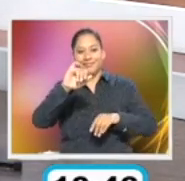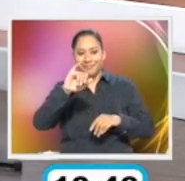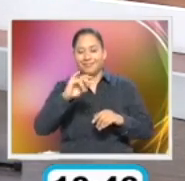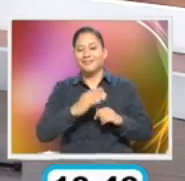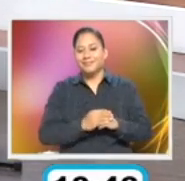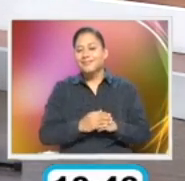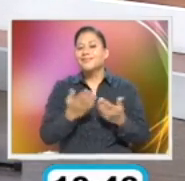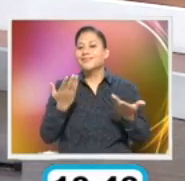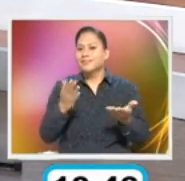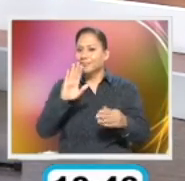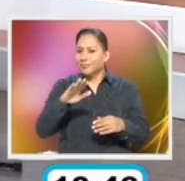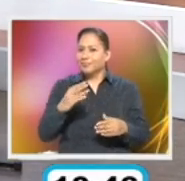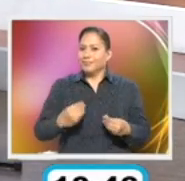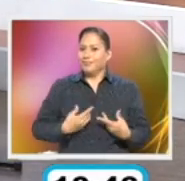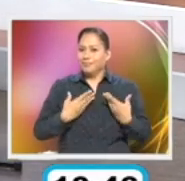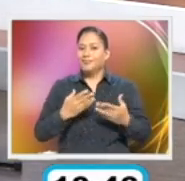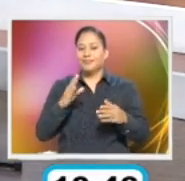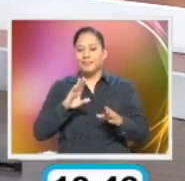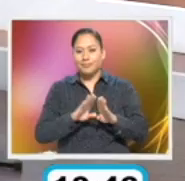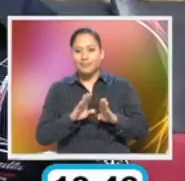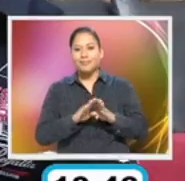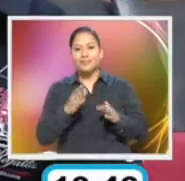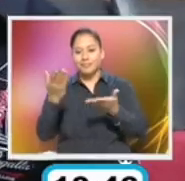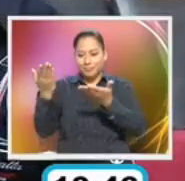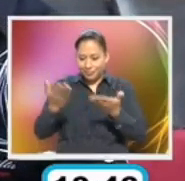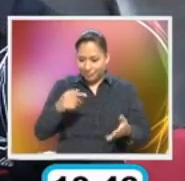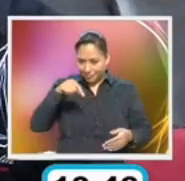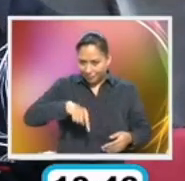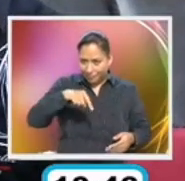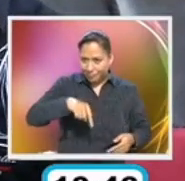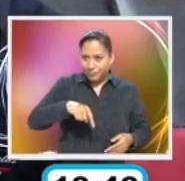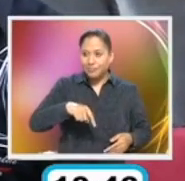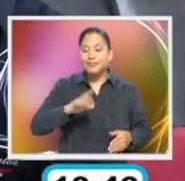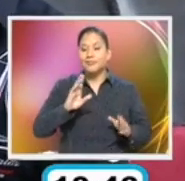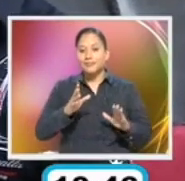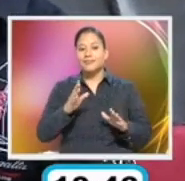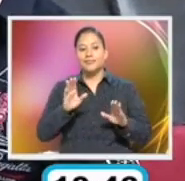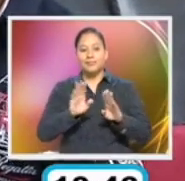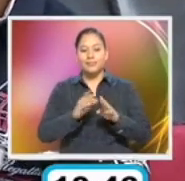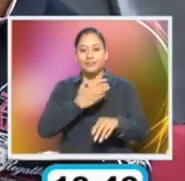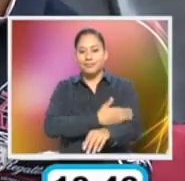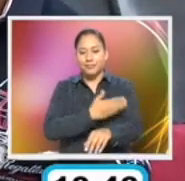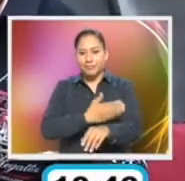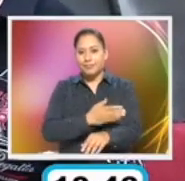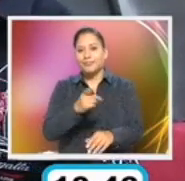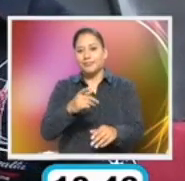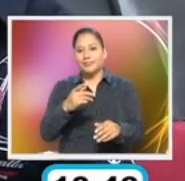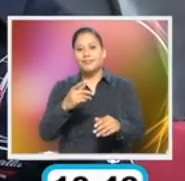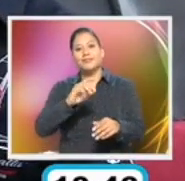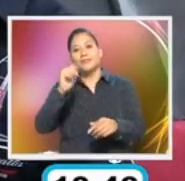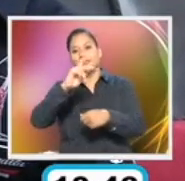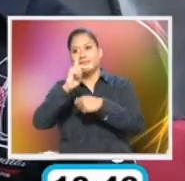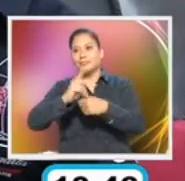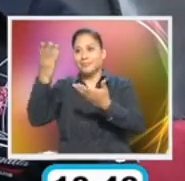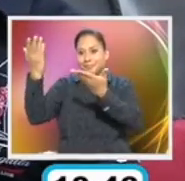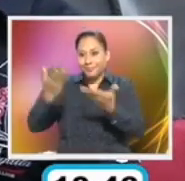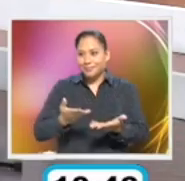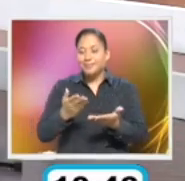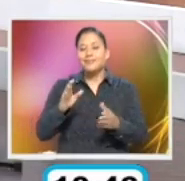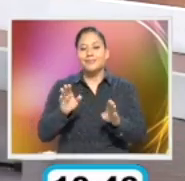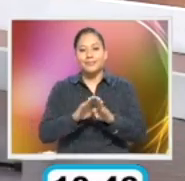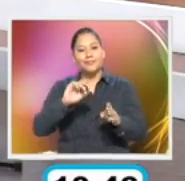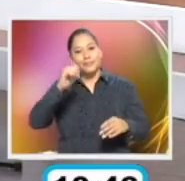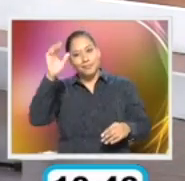hombre. Oye, qué emoción tener, bueno, de entrada tenerlos aquí, que estés aquí acompañándonos desde otro país aparte,